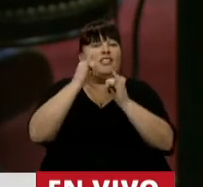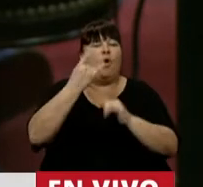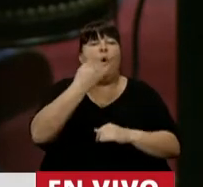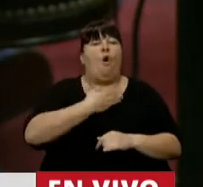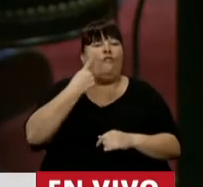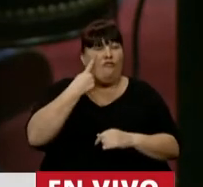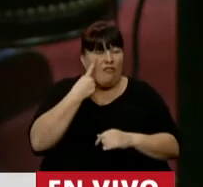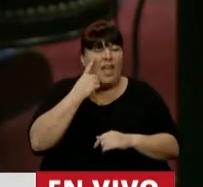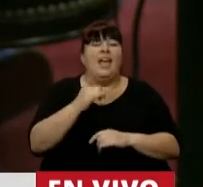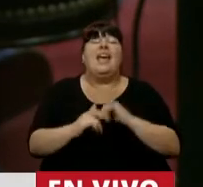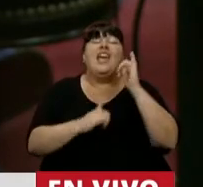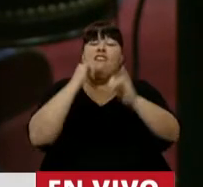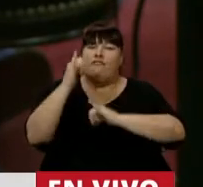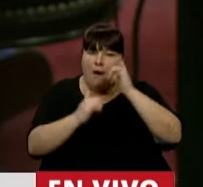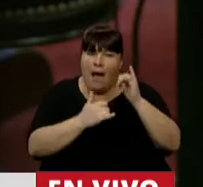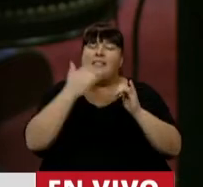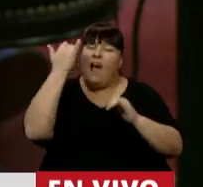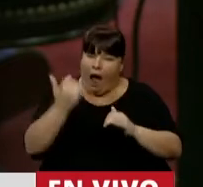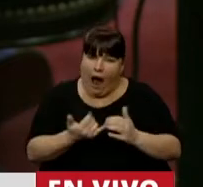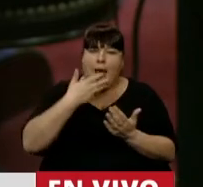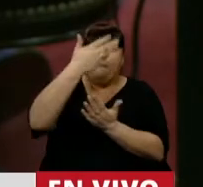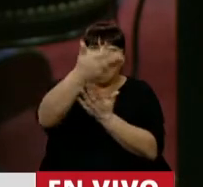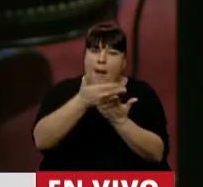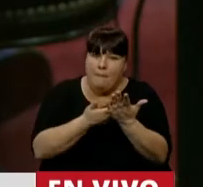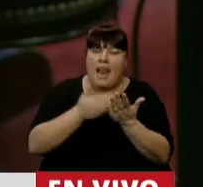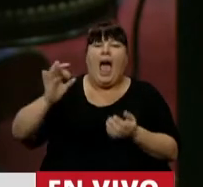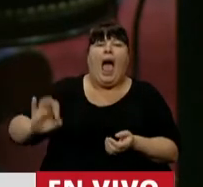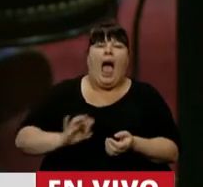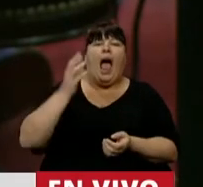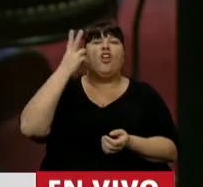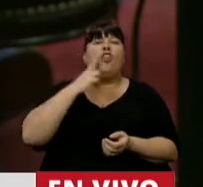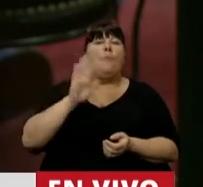Financiera, dato que está en el informe del año